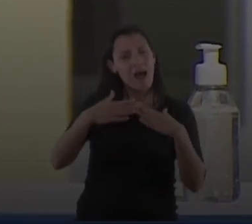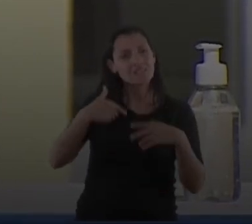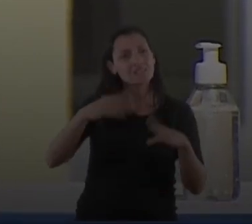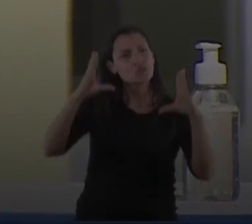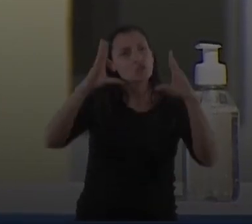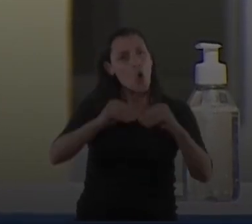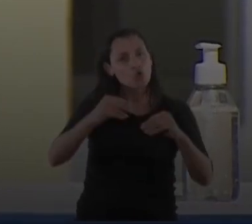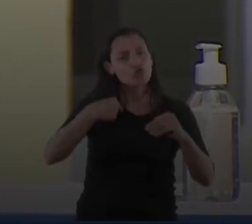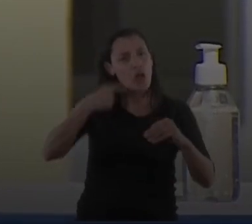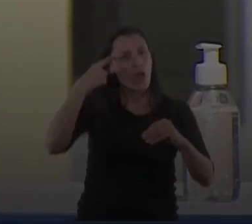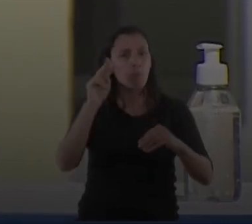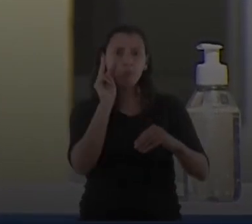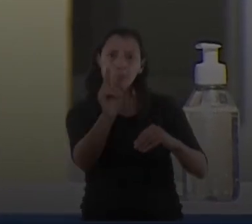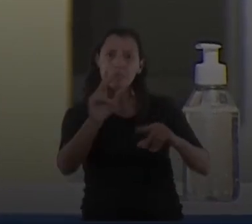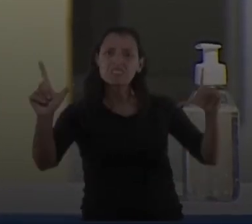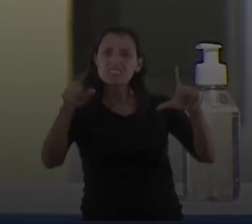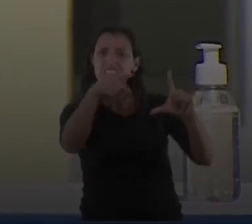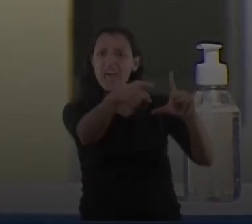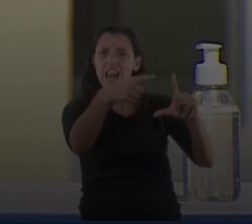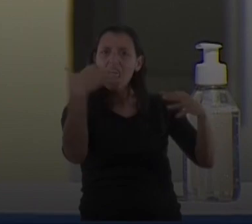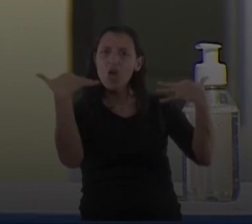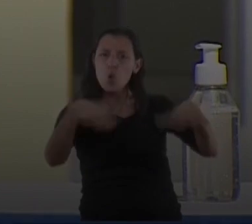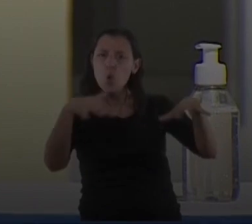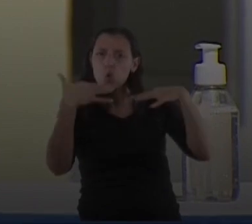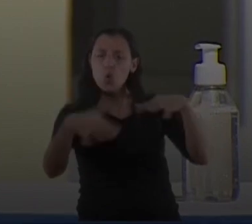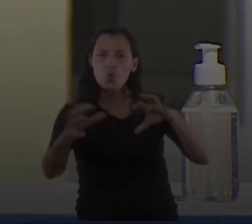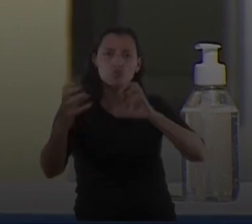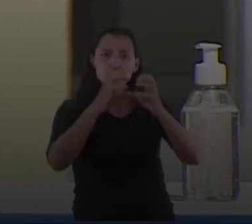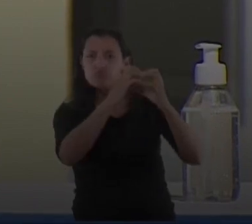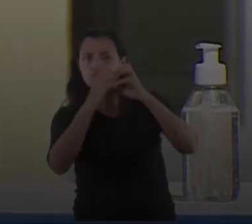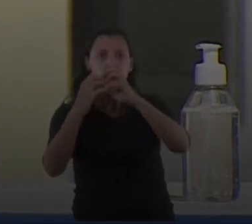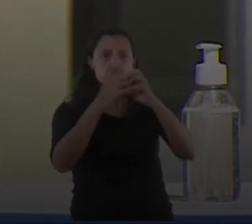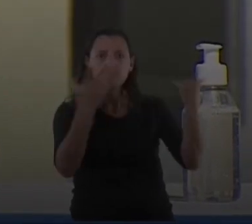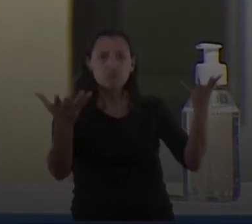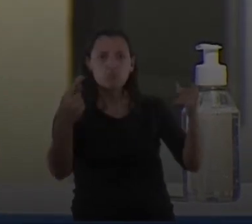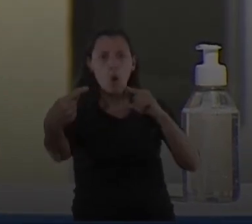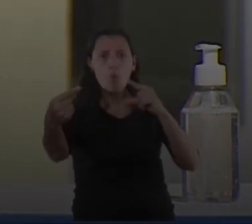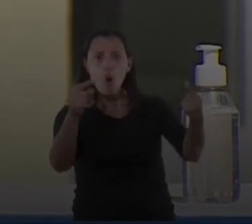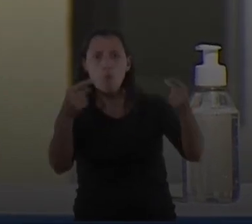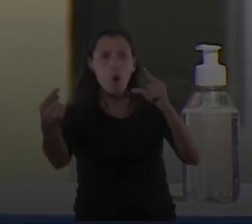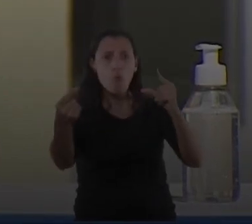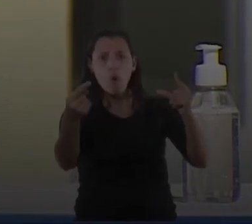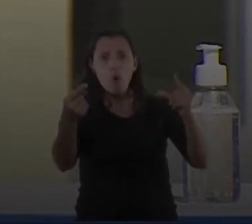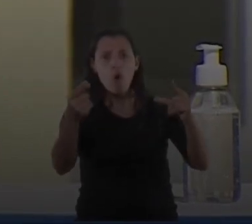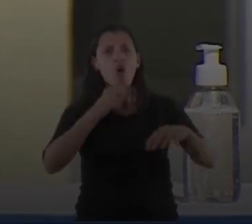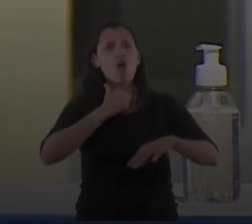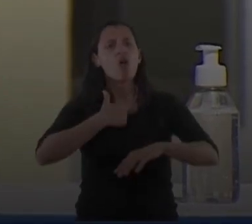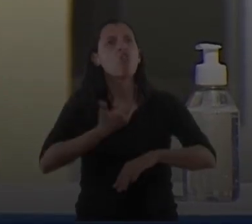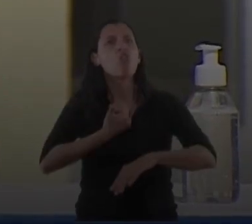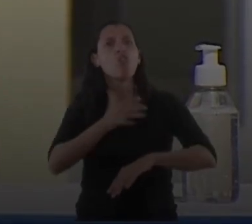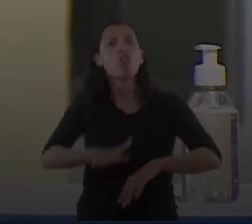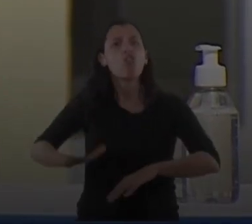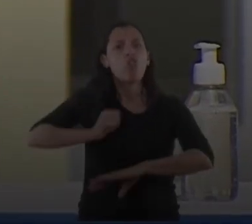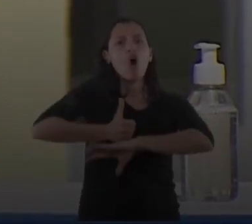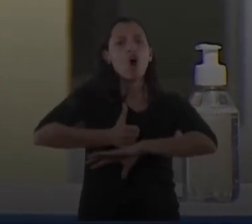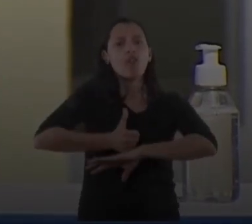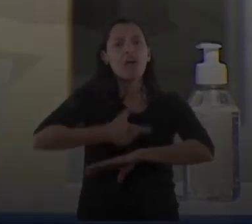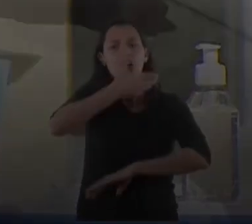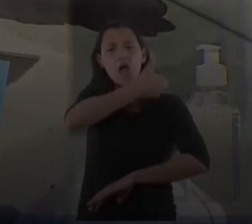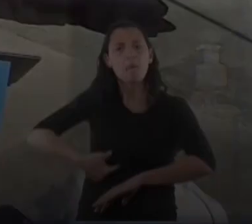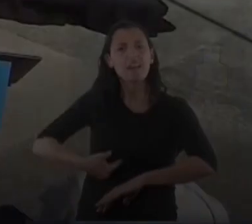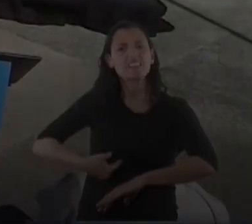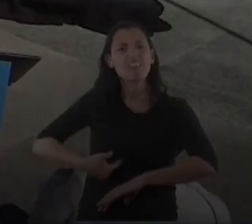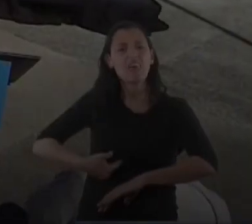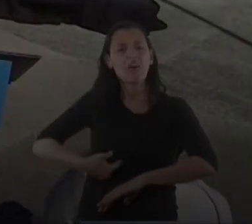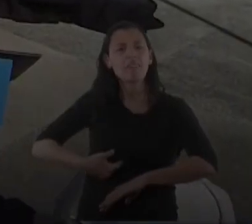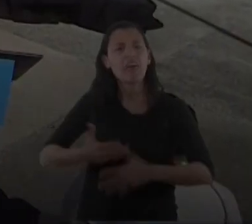dilema en los medios por ver dónde había celebrado yo el Día de la Industria. Y hoy vengo acá y sigo celebrando